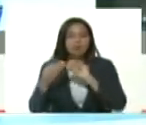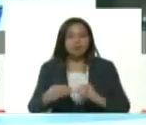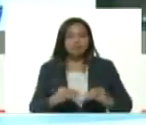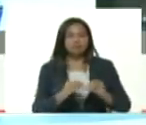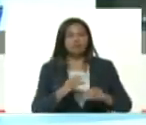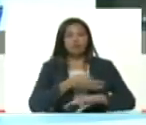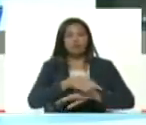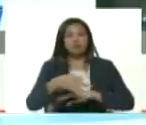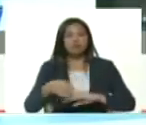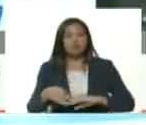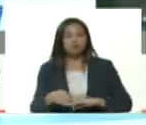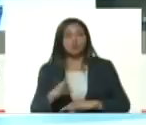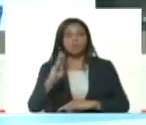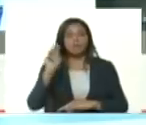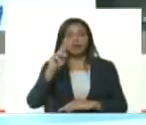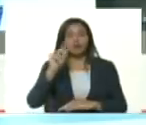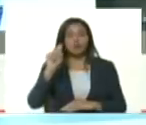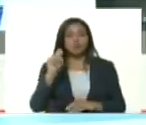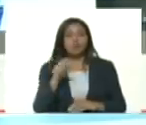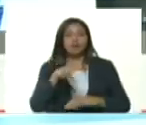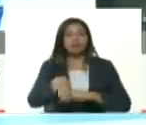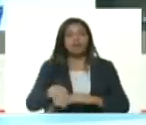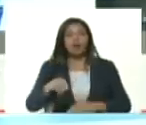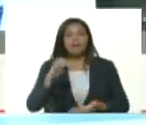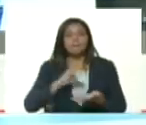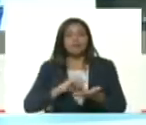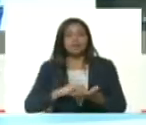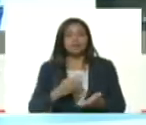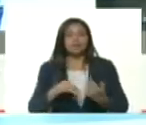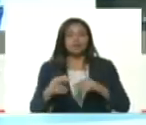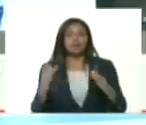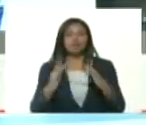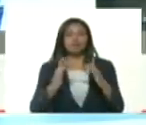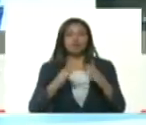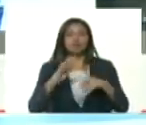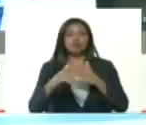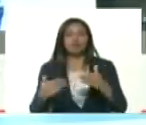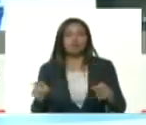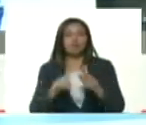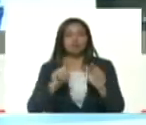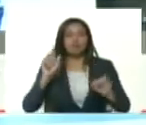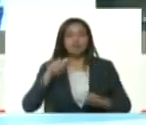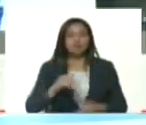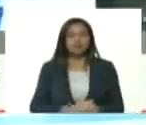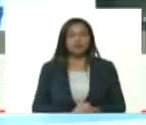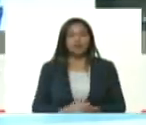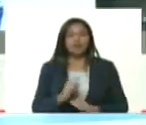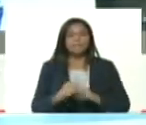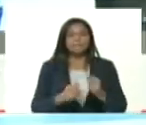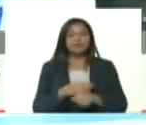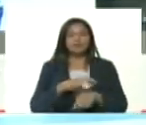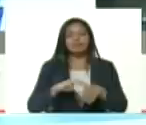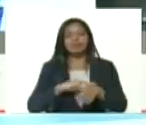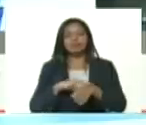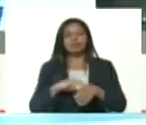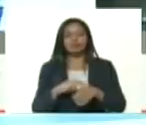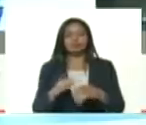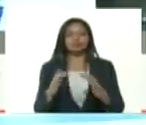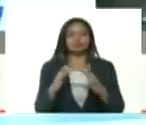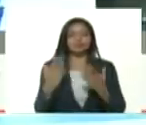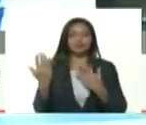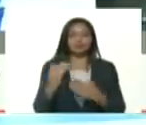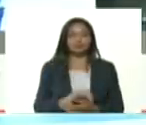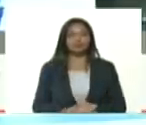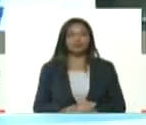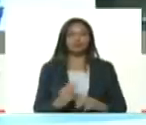en el municipio Baruta, Estado Miranda. Vamos a darle el pase al viceministro Randy Rodríguez. Él